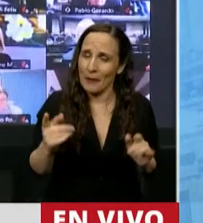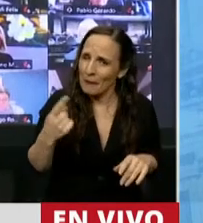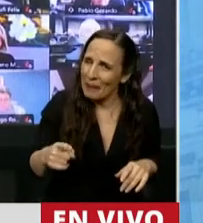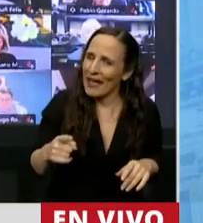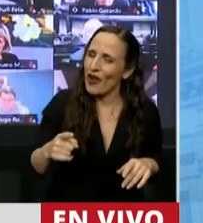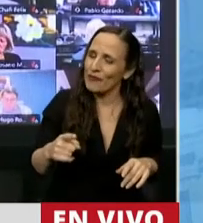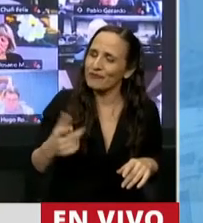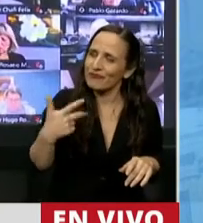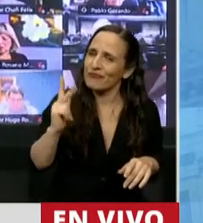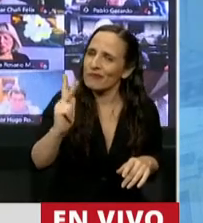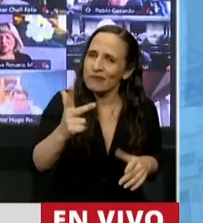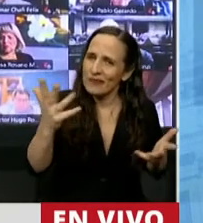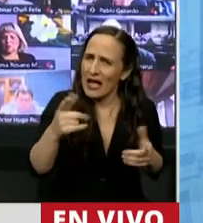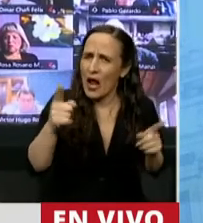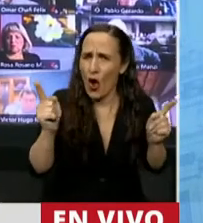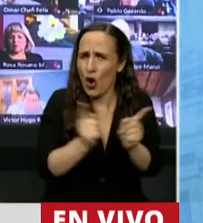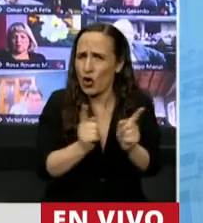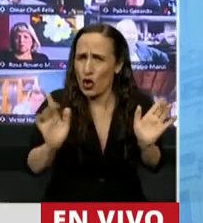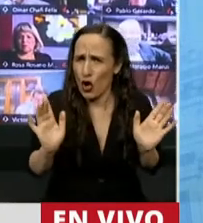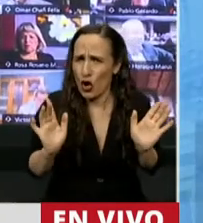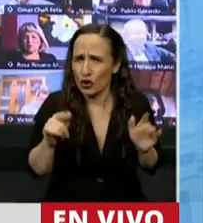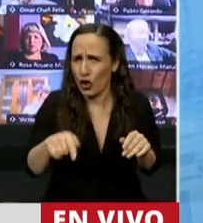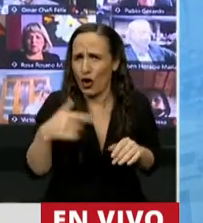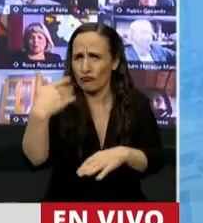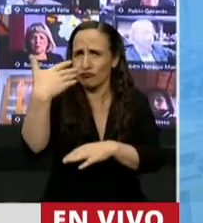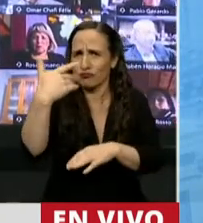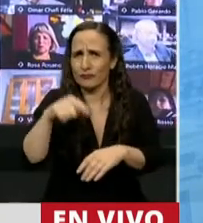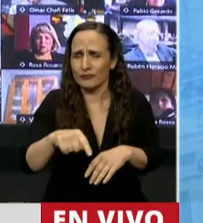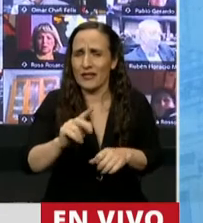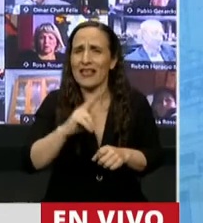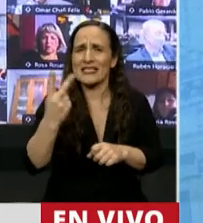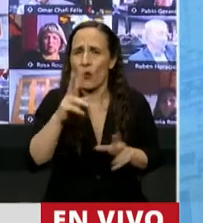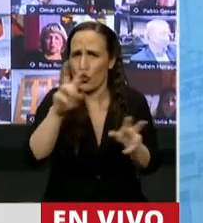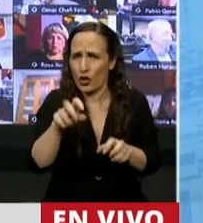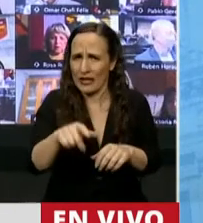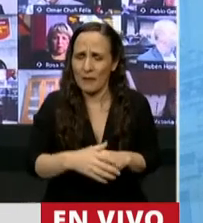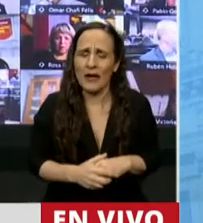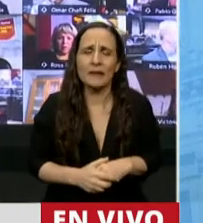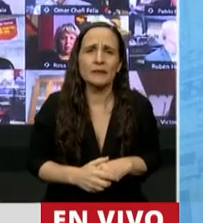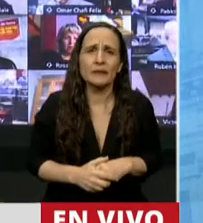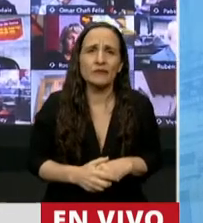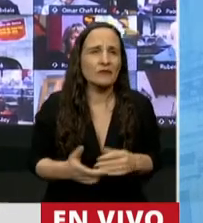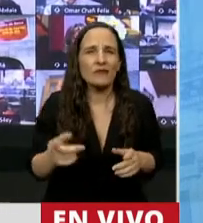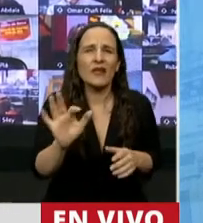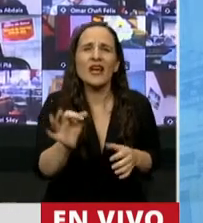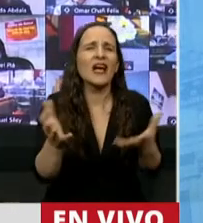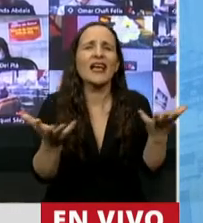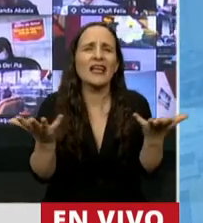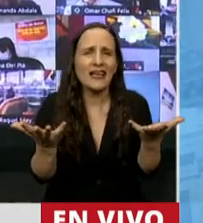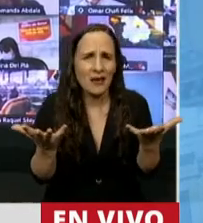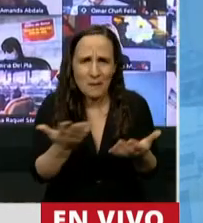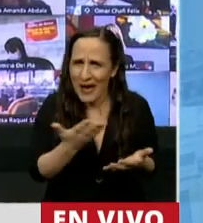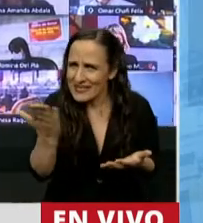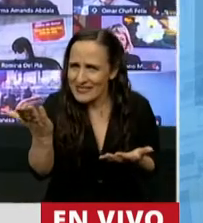le voy a decir algo, y es muy cortito en la locución de este segundo tema. ¿Sabe qué pasa, señor